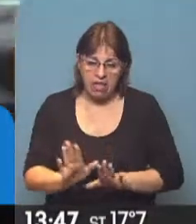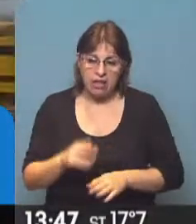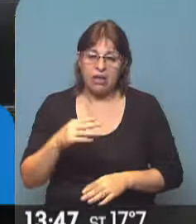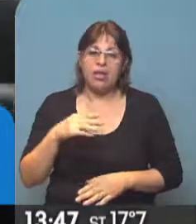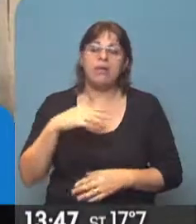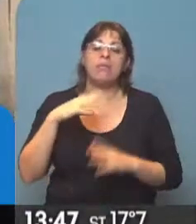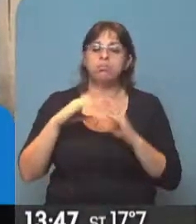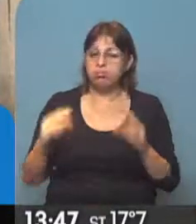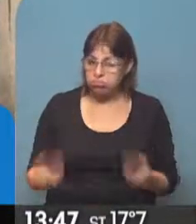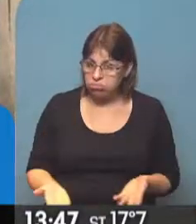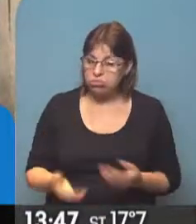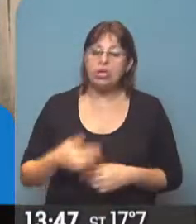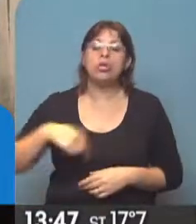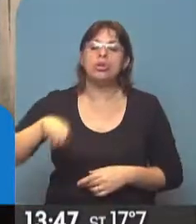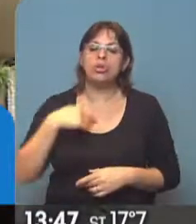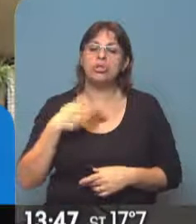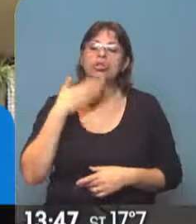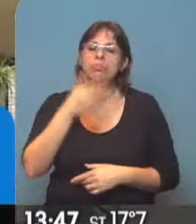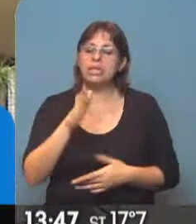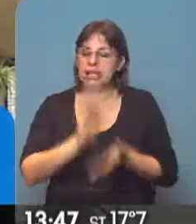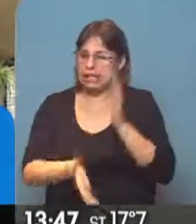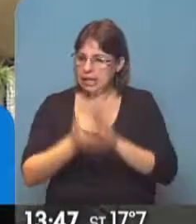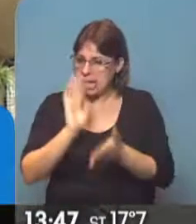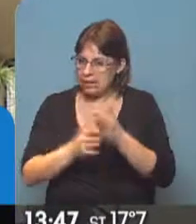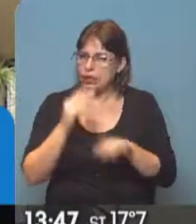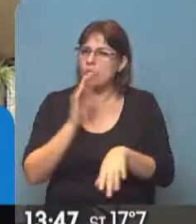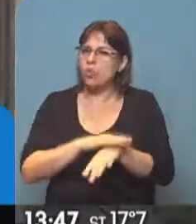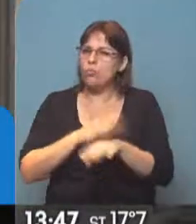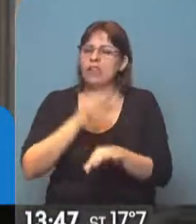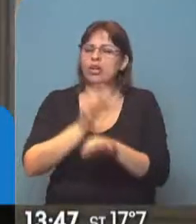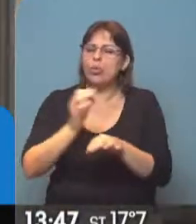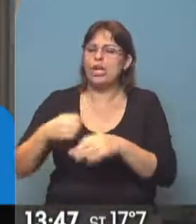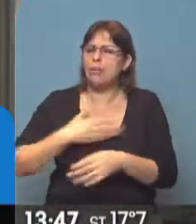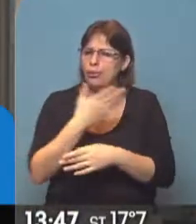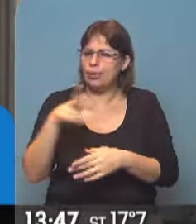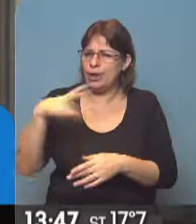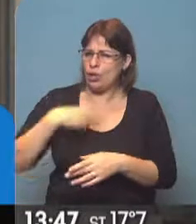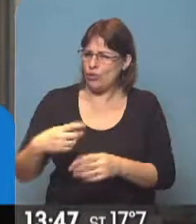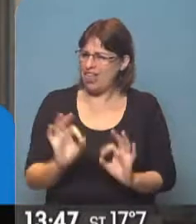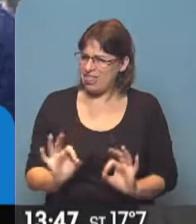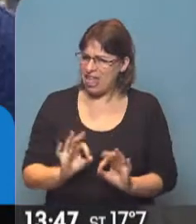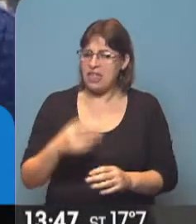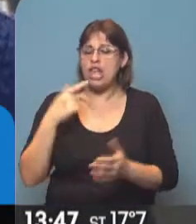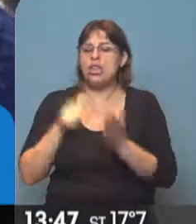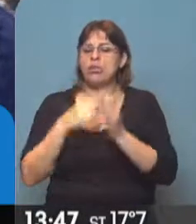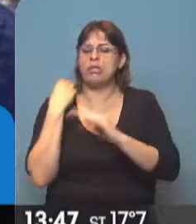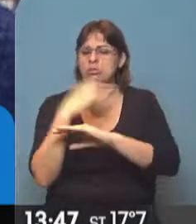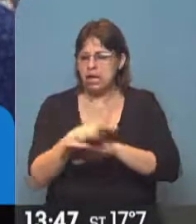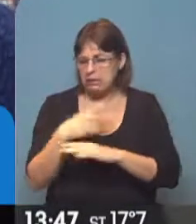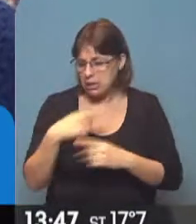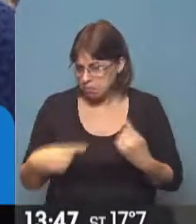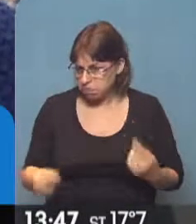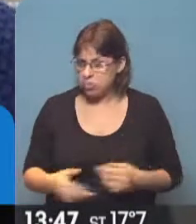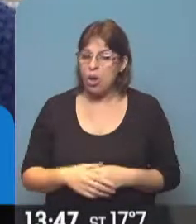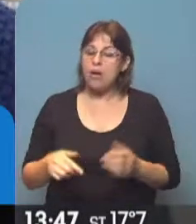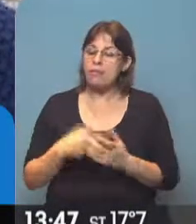Cuando nosotros pedimos que lo hagan gratuito de vuelta, porque es un colegio público, no pueden cobrar, nos enviaron carta de documento, etc. Entonces, para